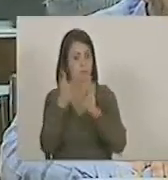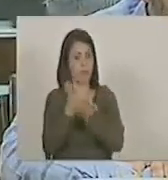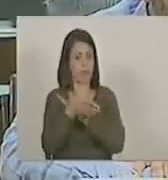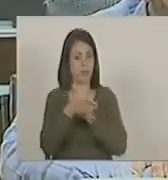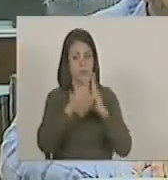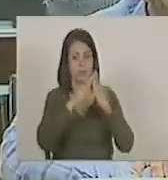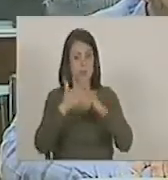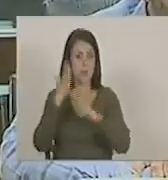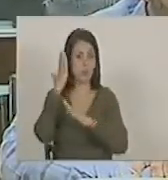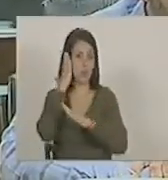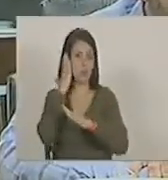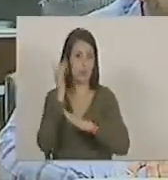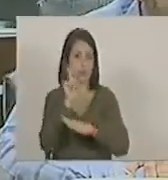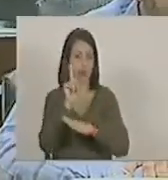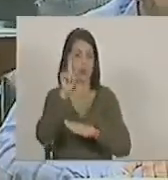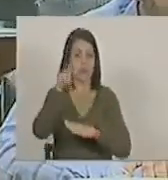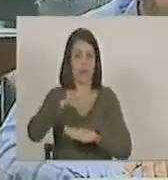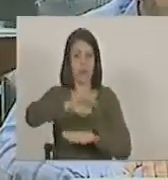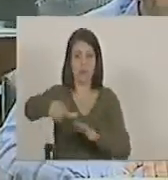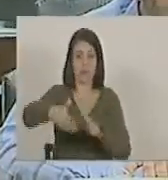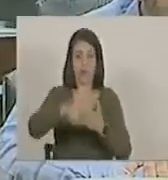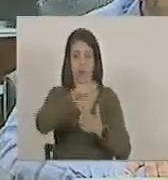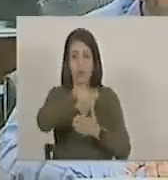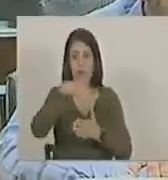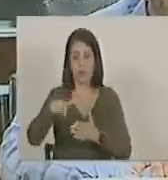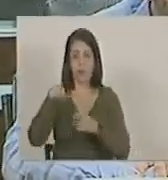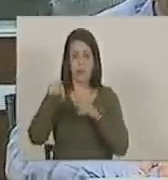la comunidad sorda, sino para todas las